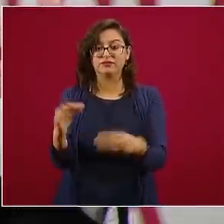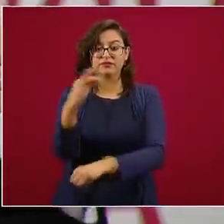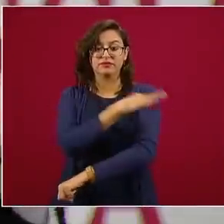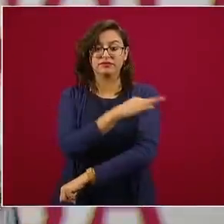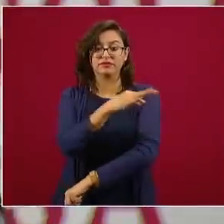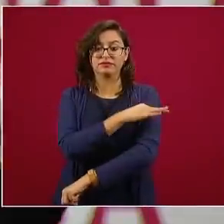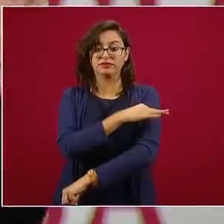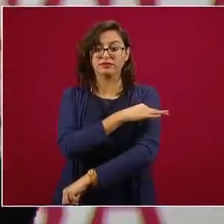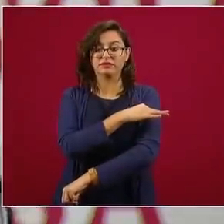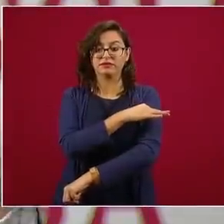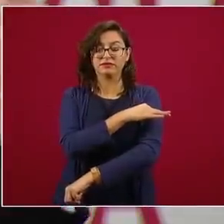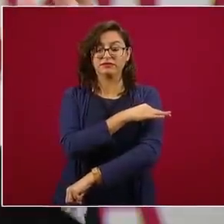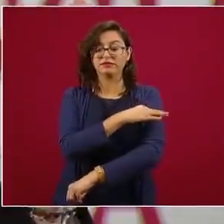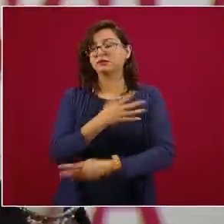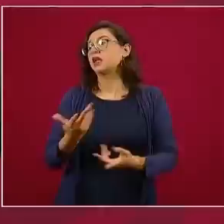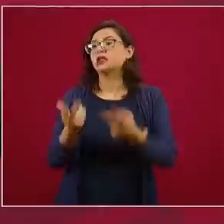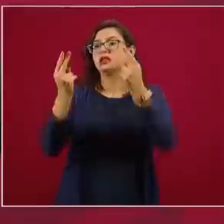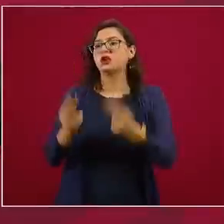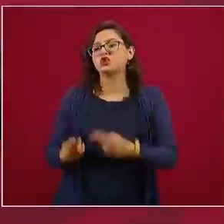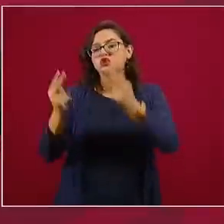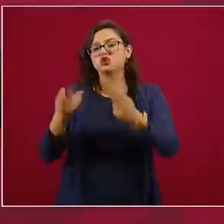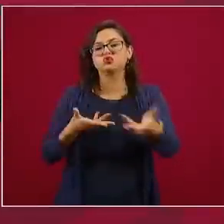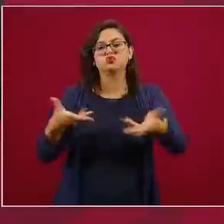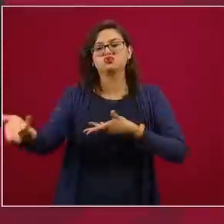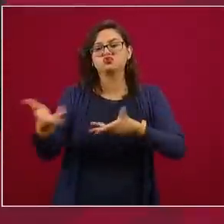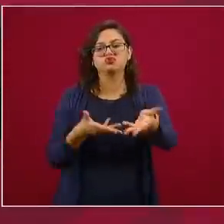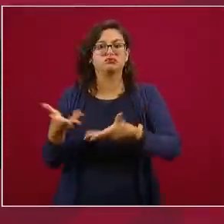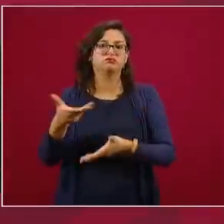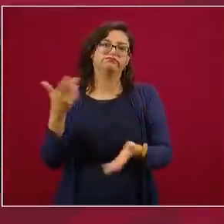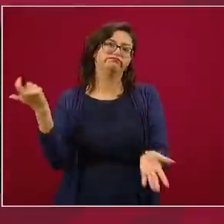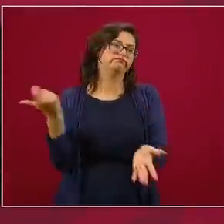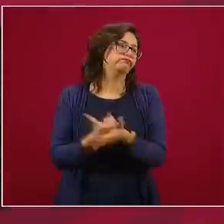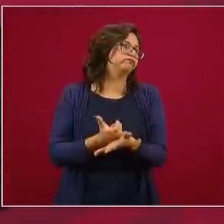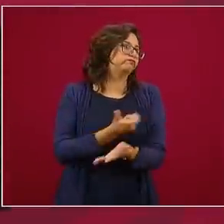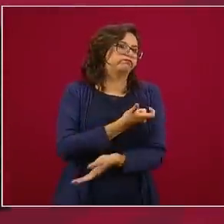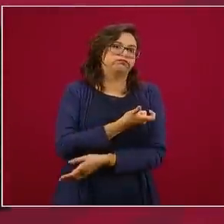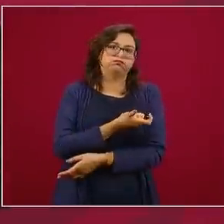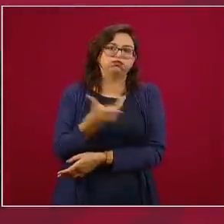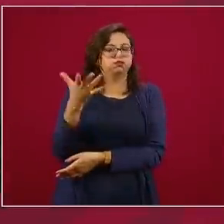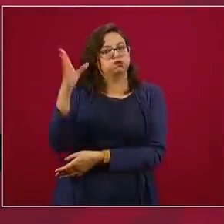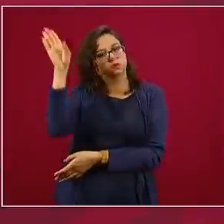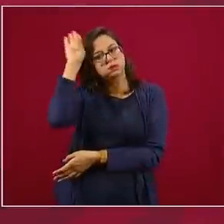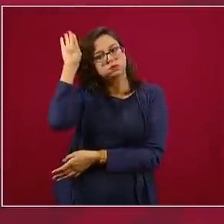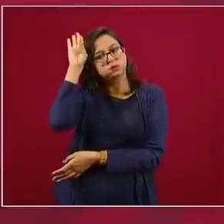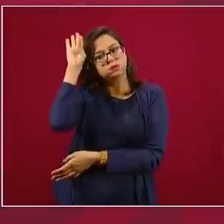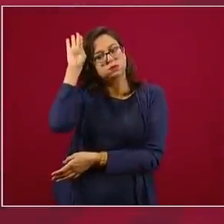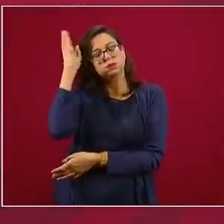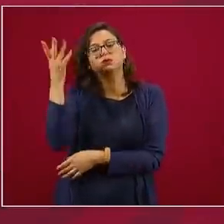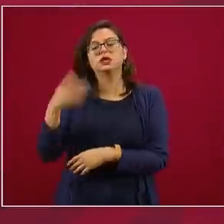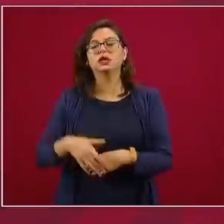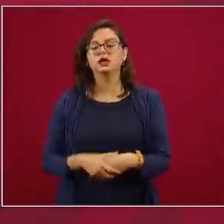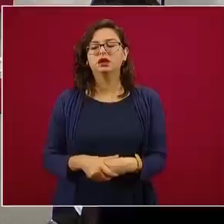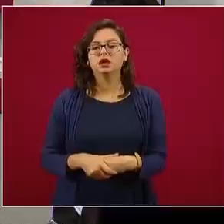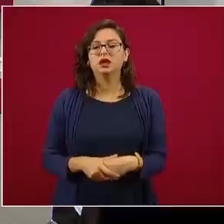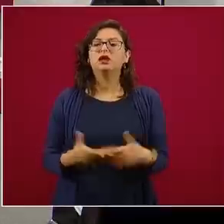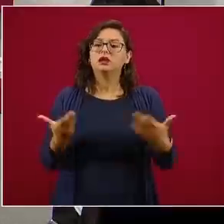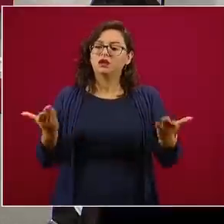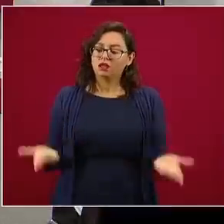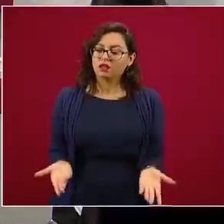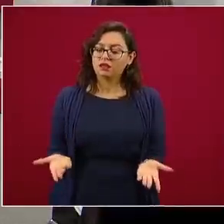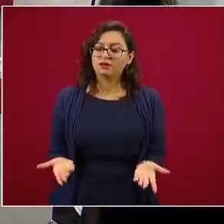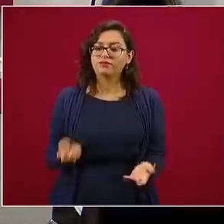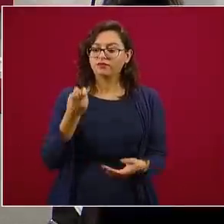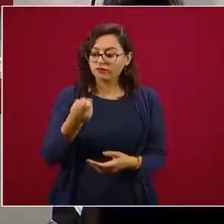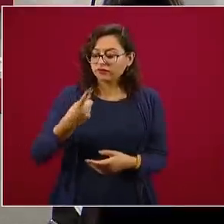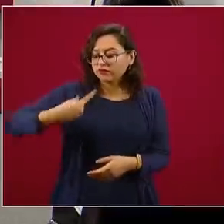vacuna simplemente por ley de mercado, porque en ese caso serían costos elevadísimos. Bueno, entonces, al hacer